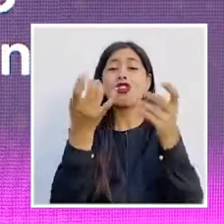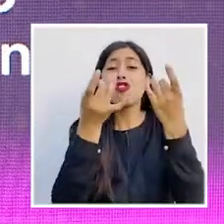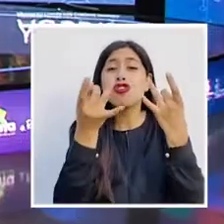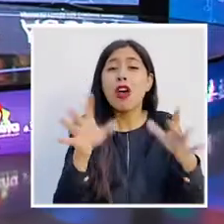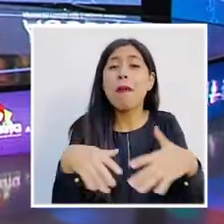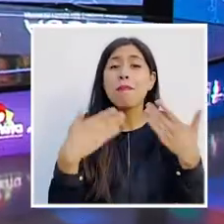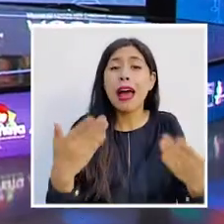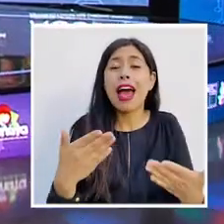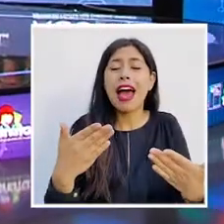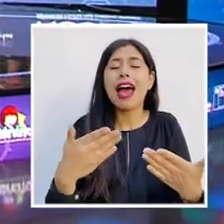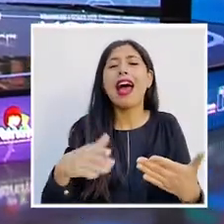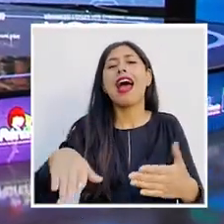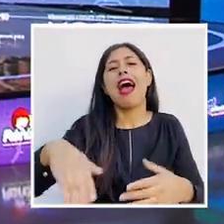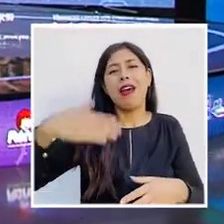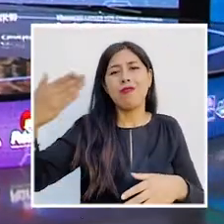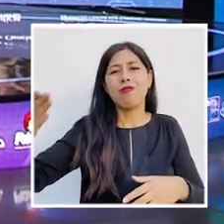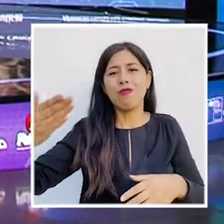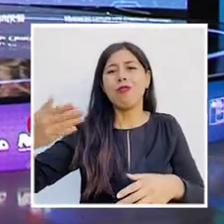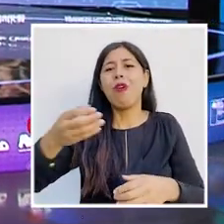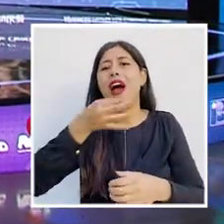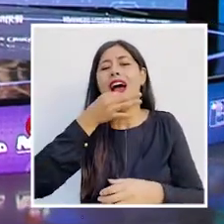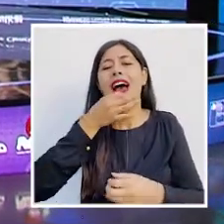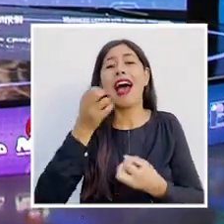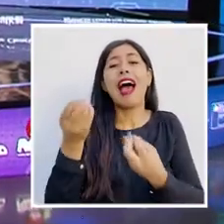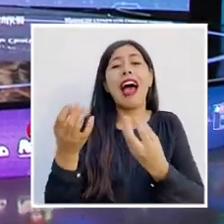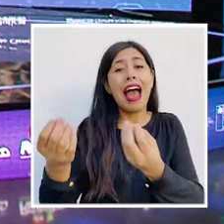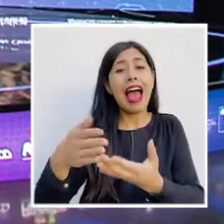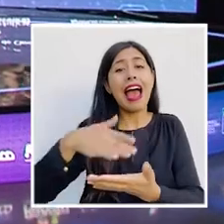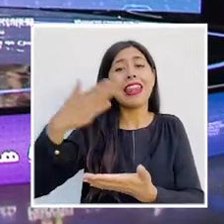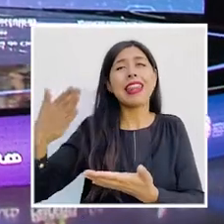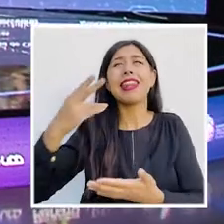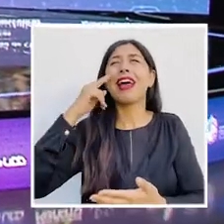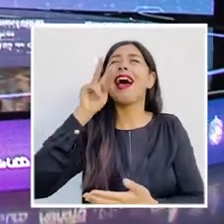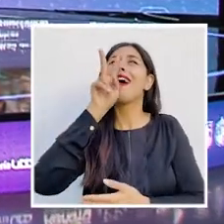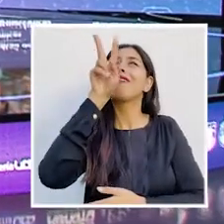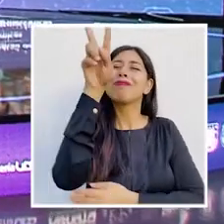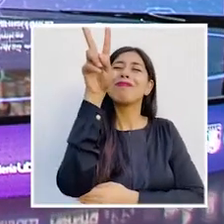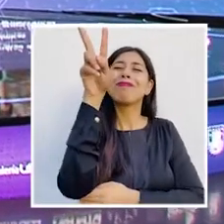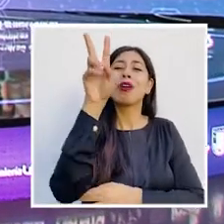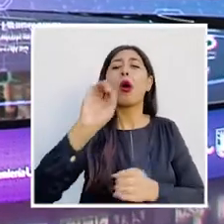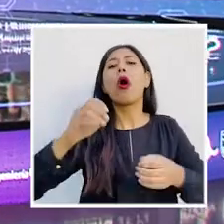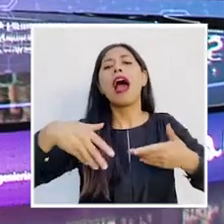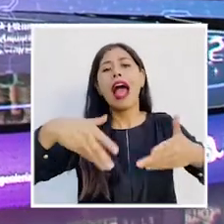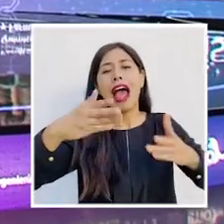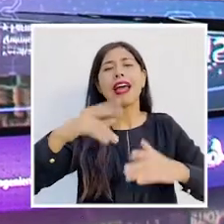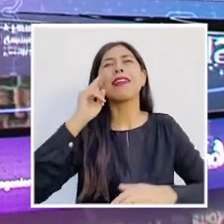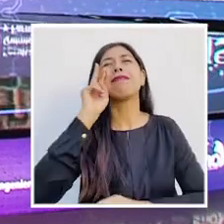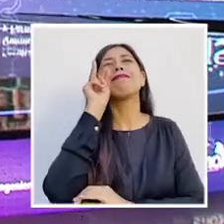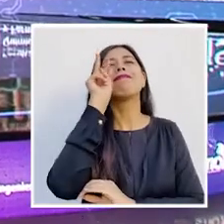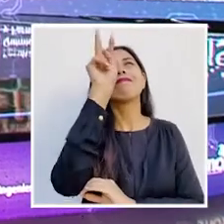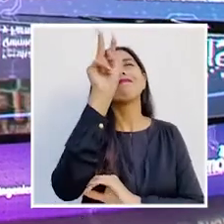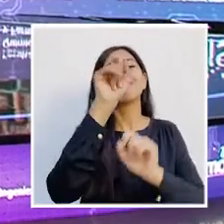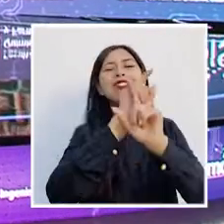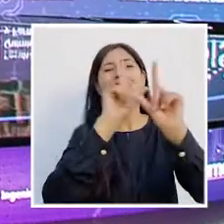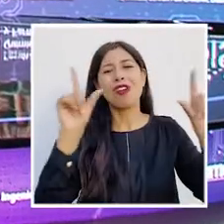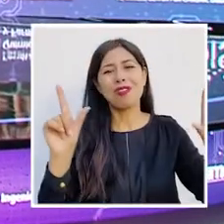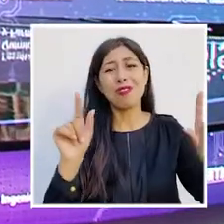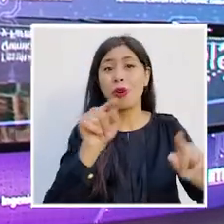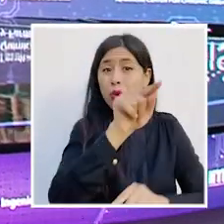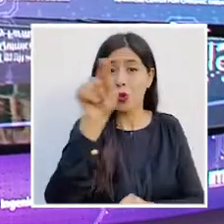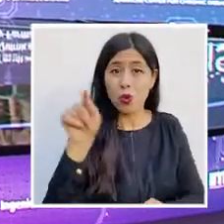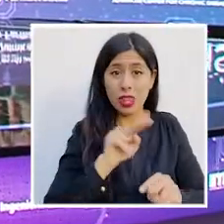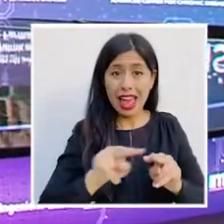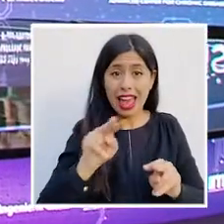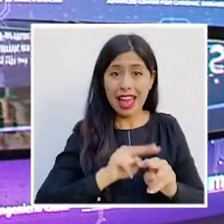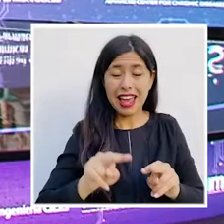solamente para salir al jardín y desde allí o desde la calle y mirar al sol. Y si